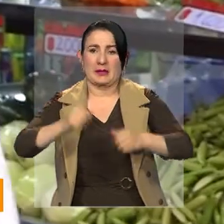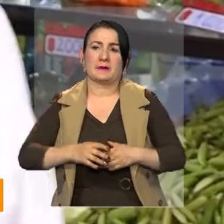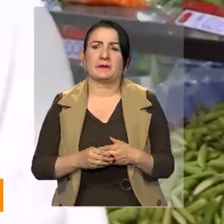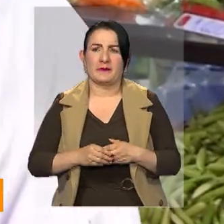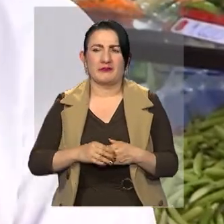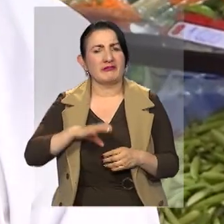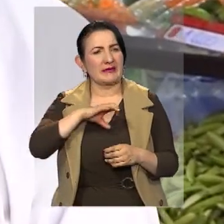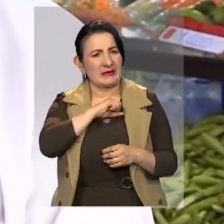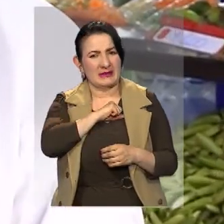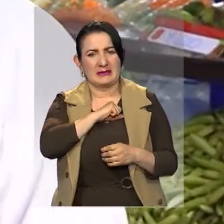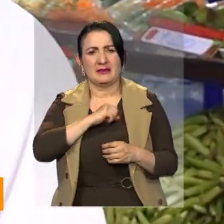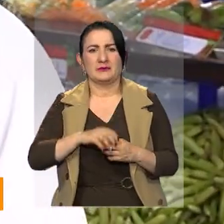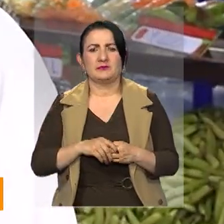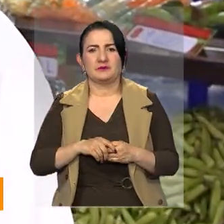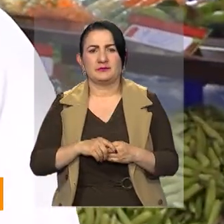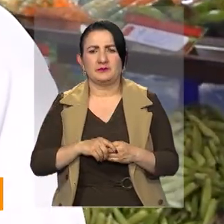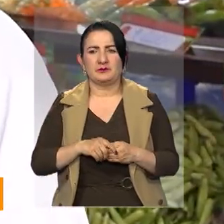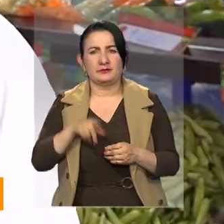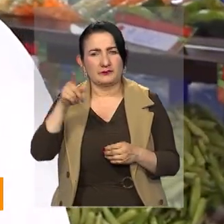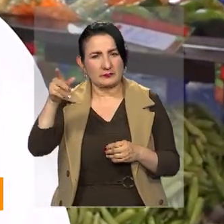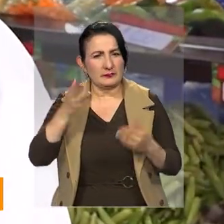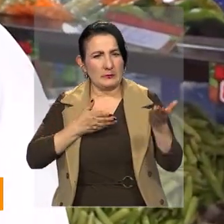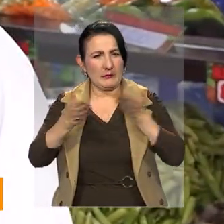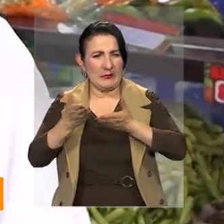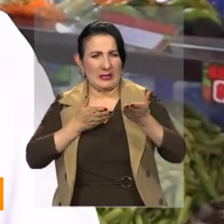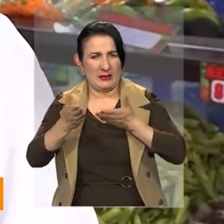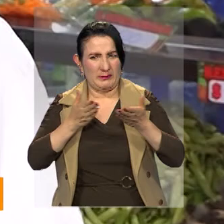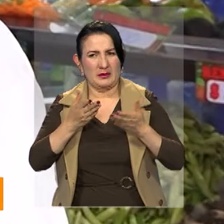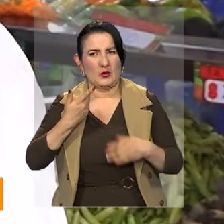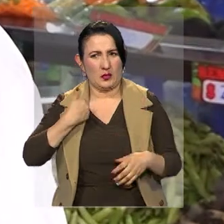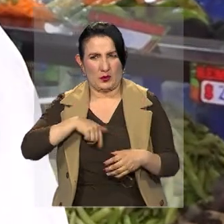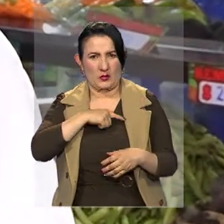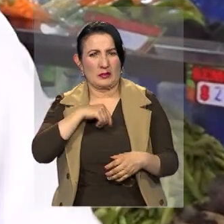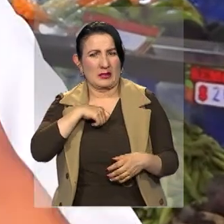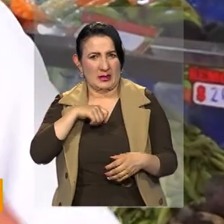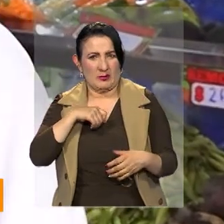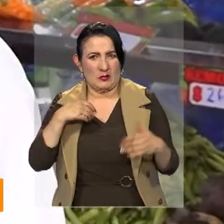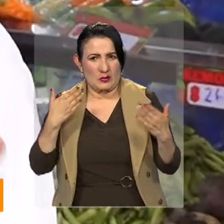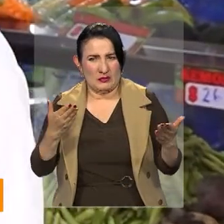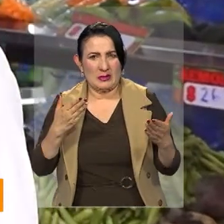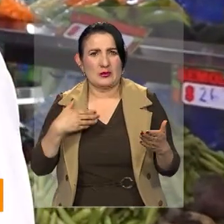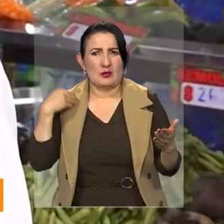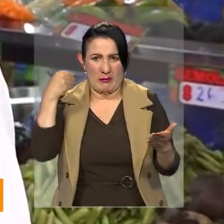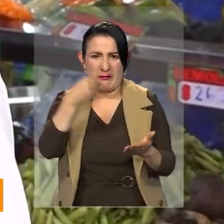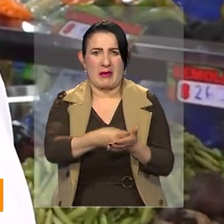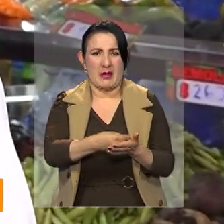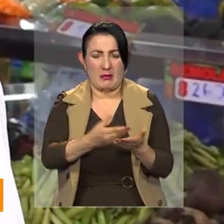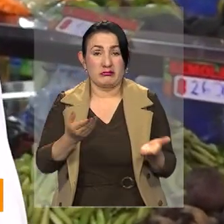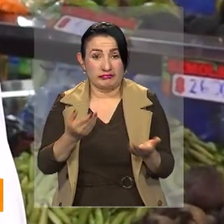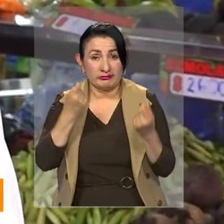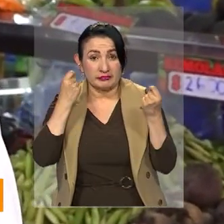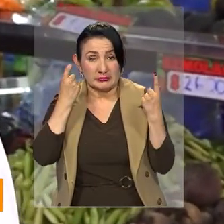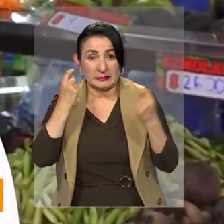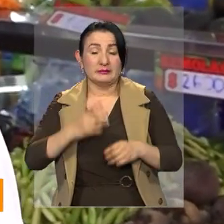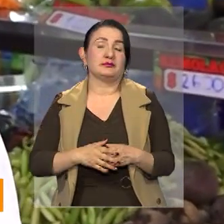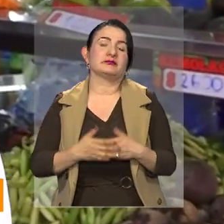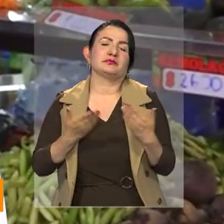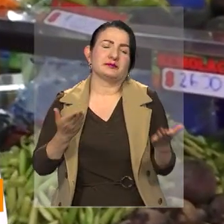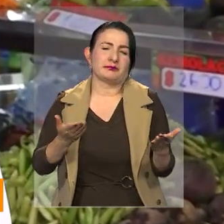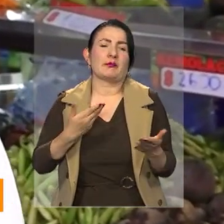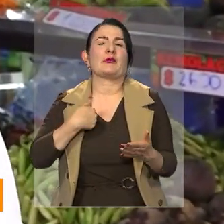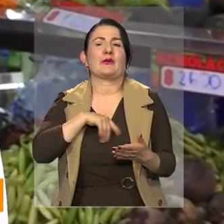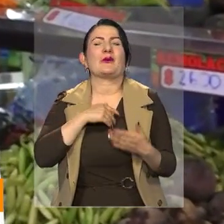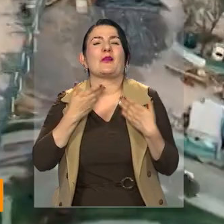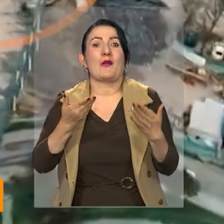Es una tristeza porque eso es un servicio que nosotros tenemos, o sea, que nosotros pagamos, ¿sí me entiende? Entonces